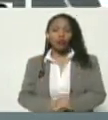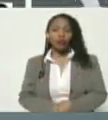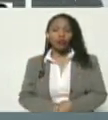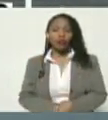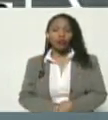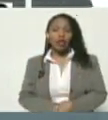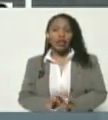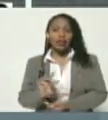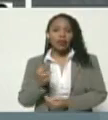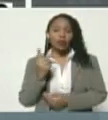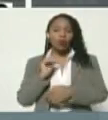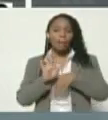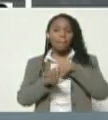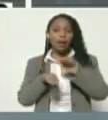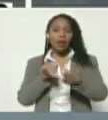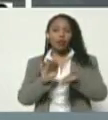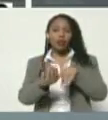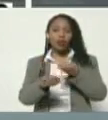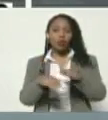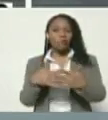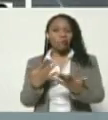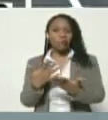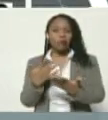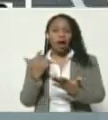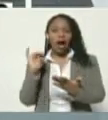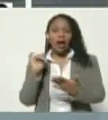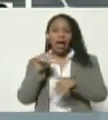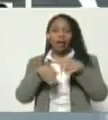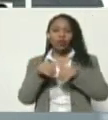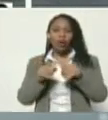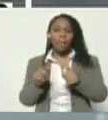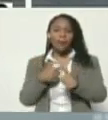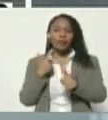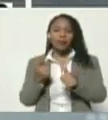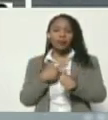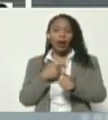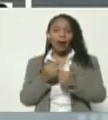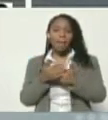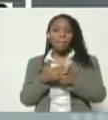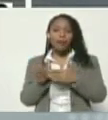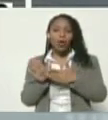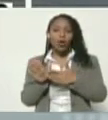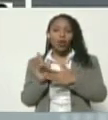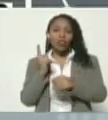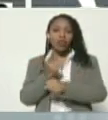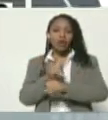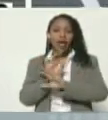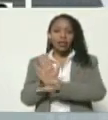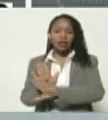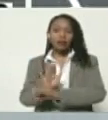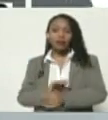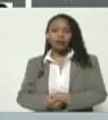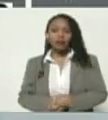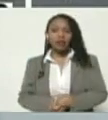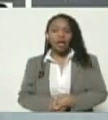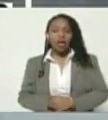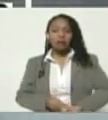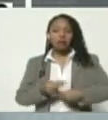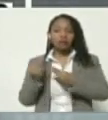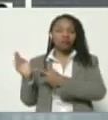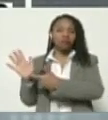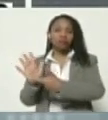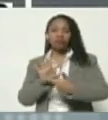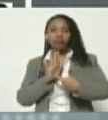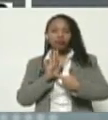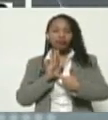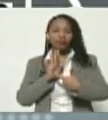El segundo paso es las elecciones primarias abiertas, como debe ser. Estamos dando el ejemplo,